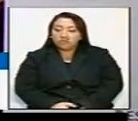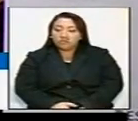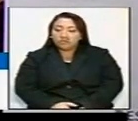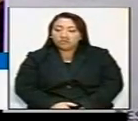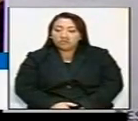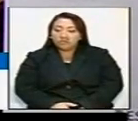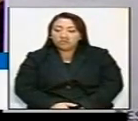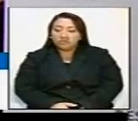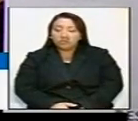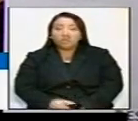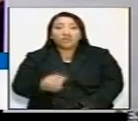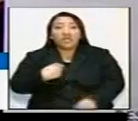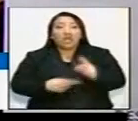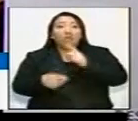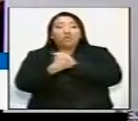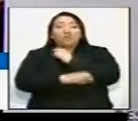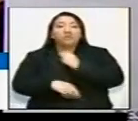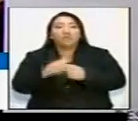de la OECD.